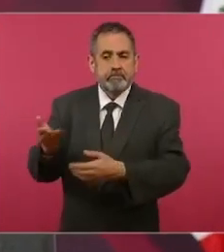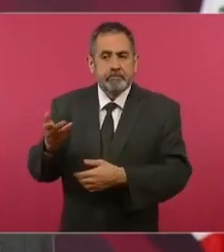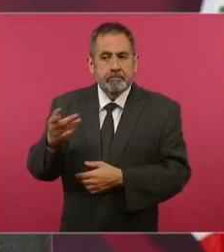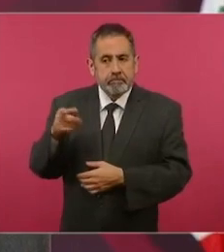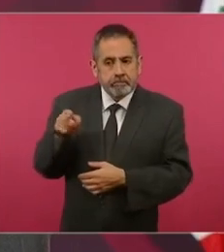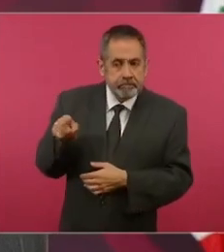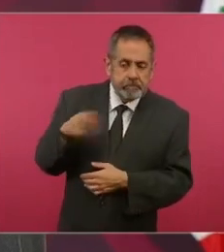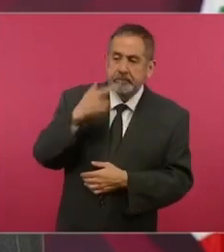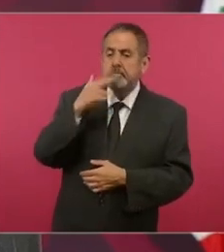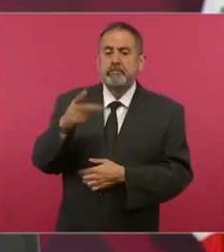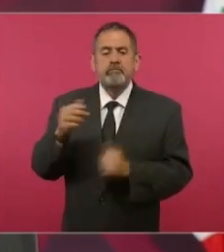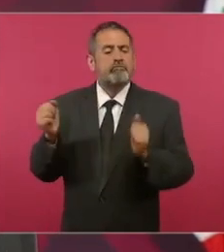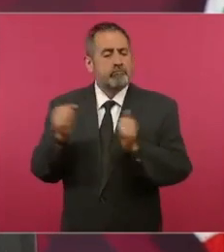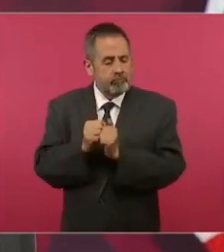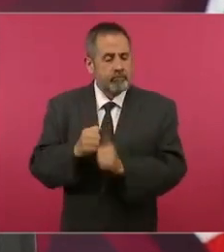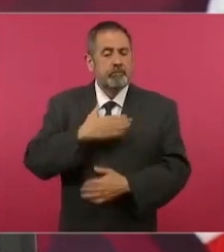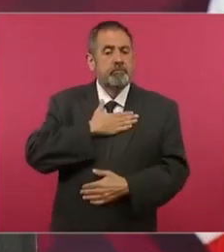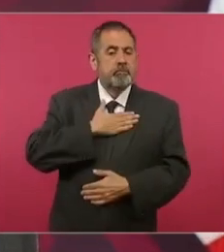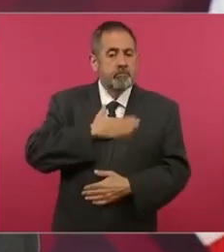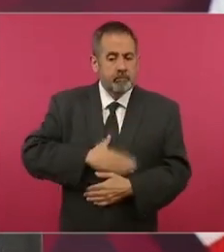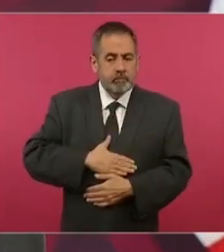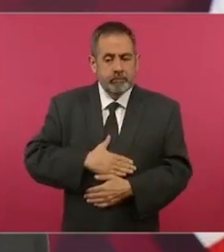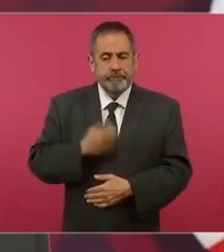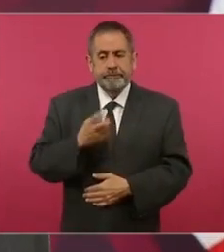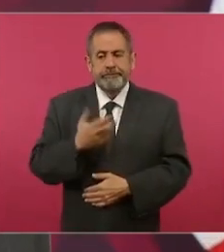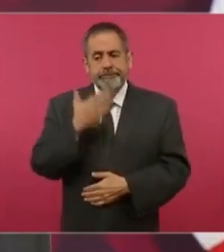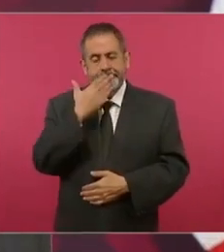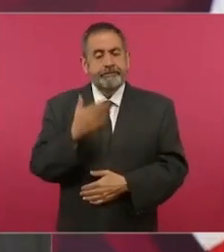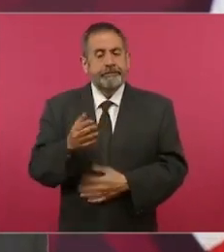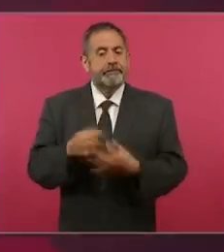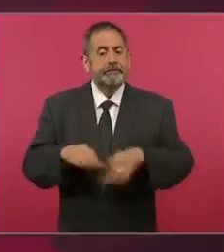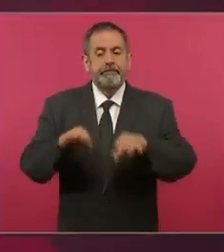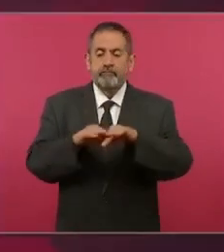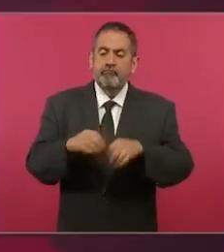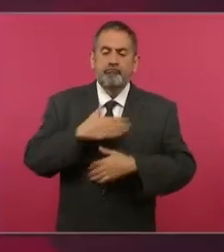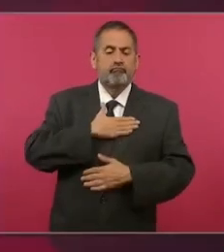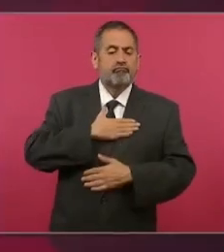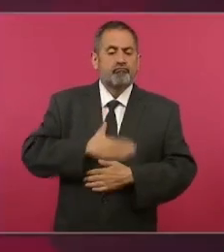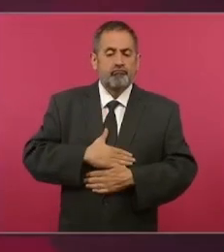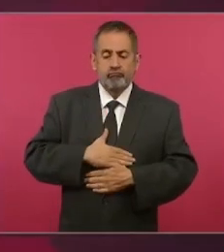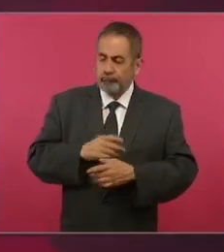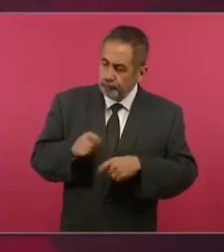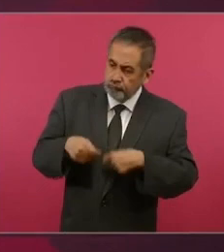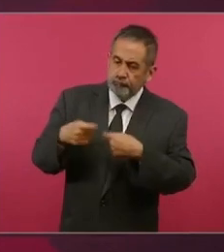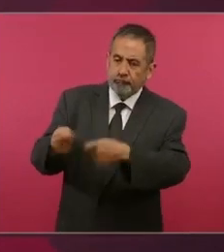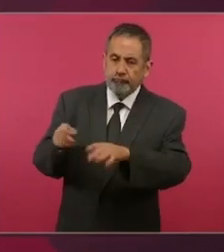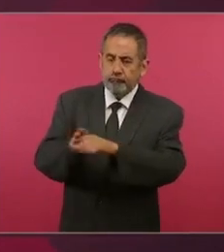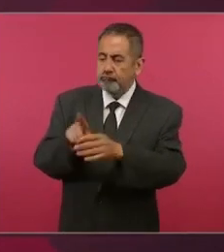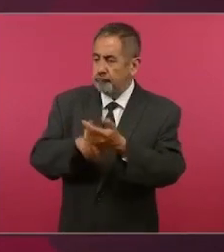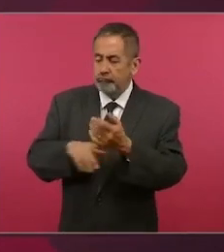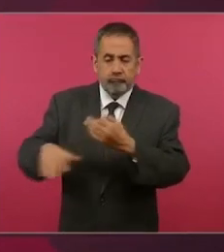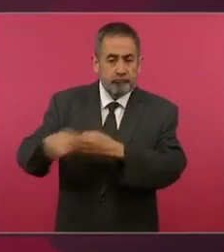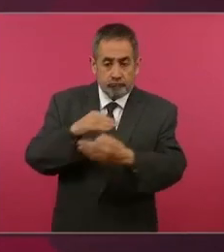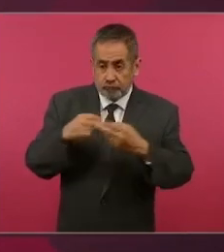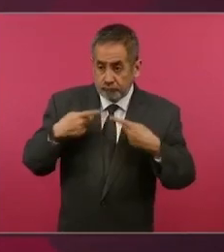que estamos haciendo justicia, porque la justicia es darle más al que tiene